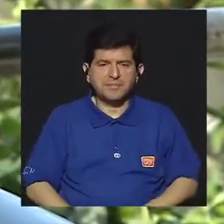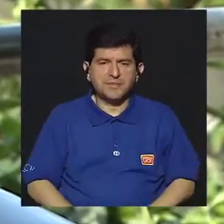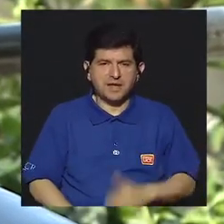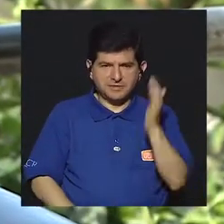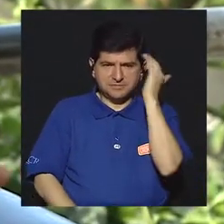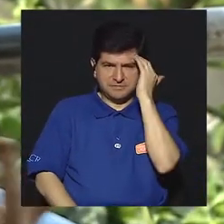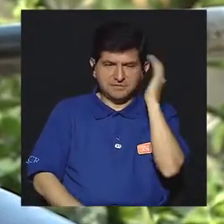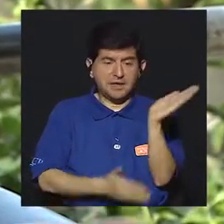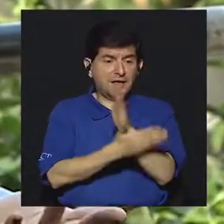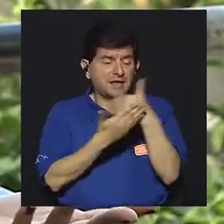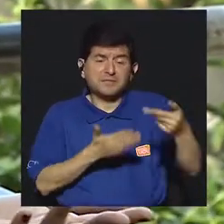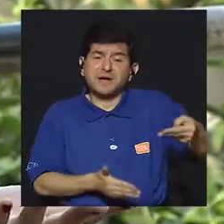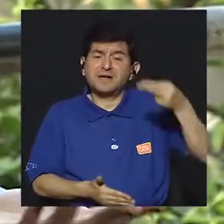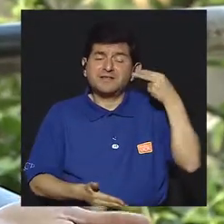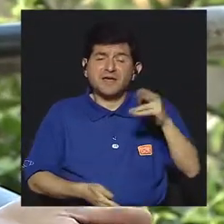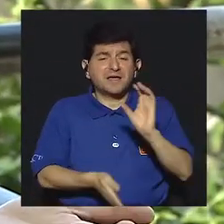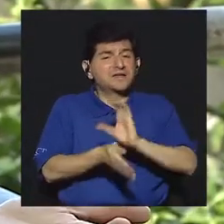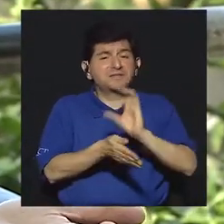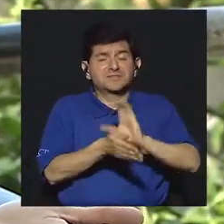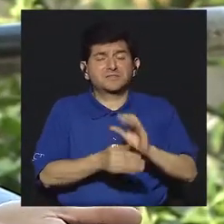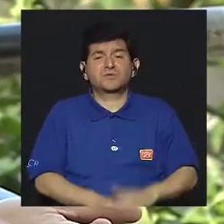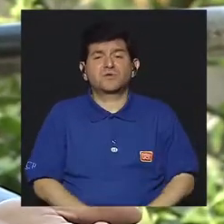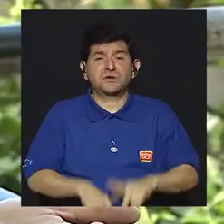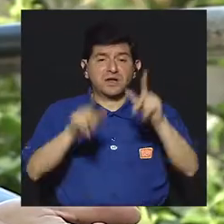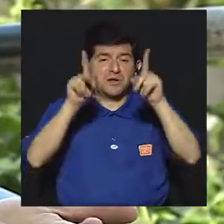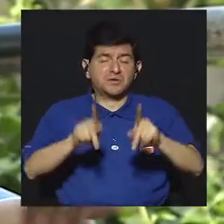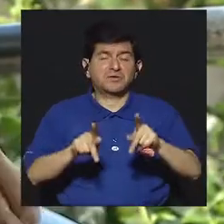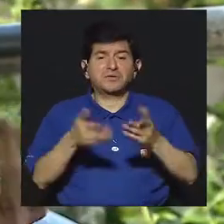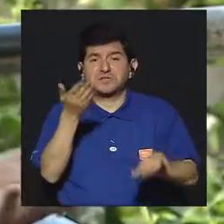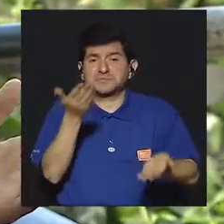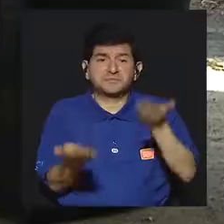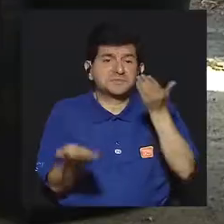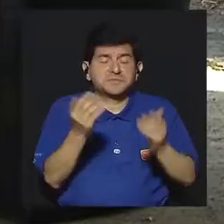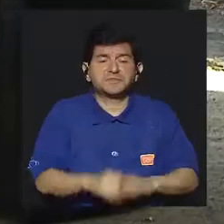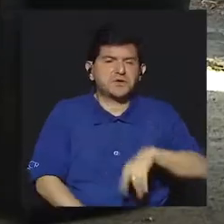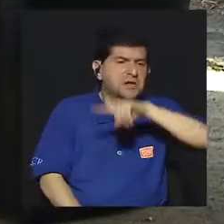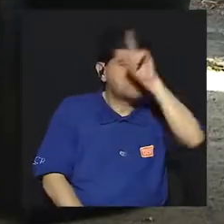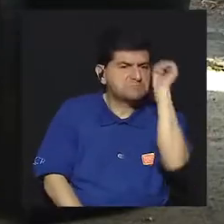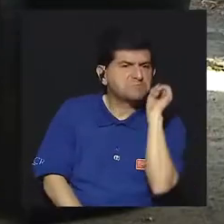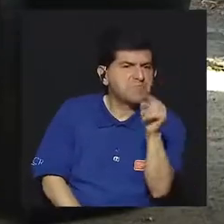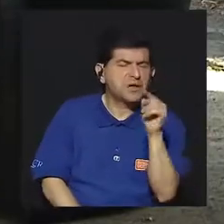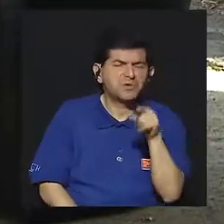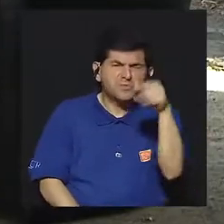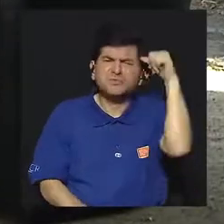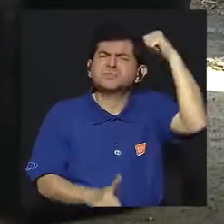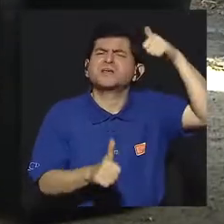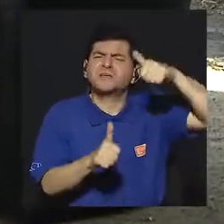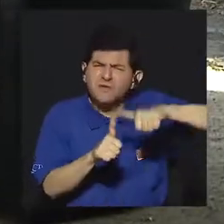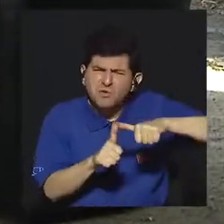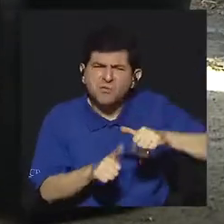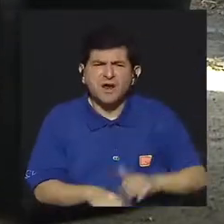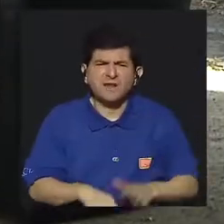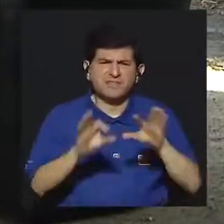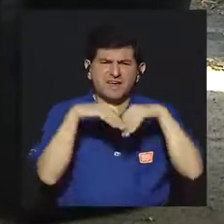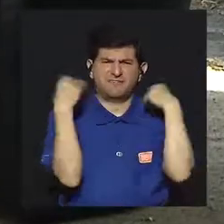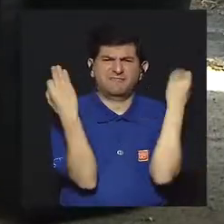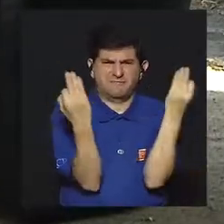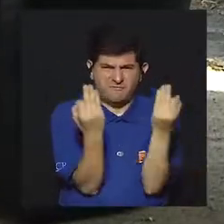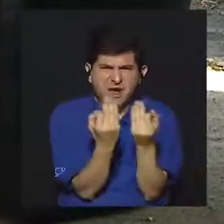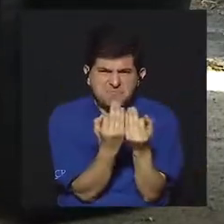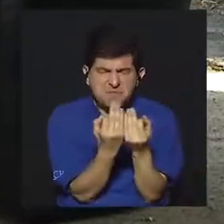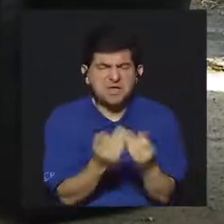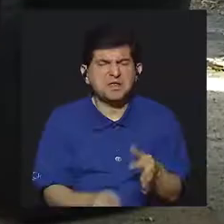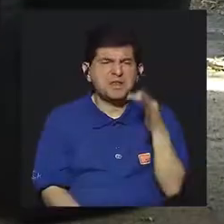en cuenta y son parte de nuestra historia clínica. Cuando todos los pacientes llegan, pues le preguntamos, ¿verdad? ¿Usted se acuerda si tenía algún